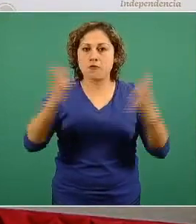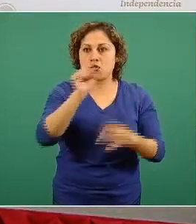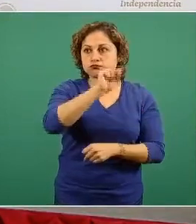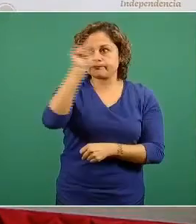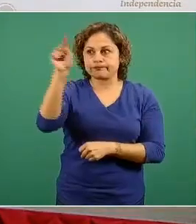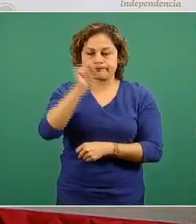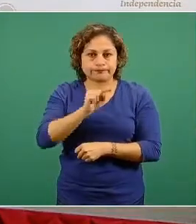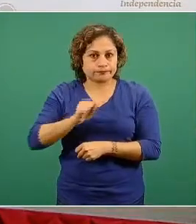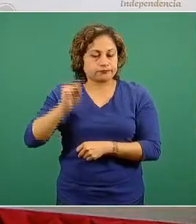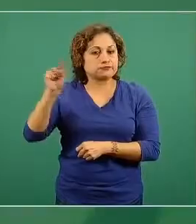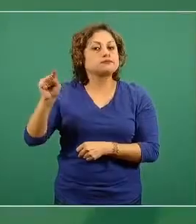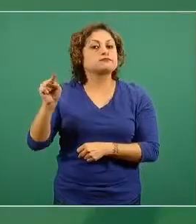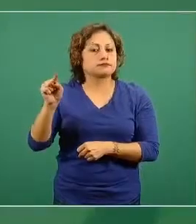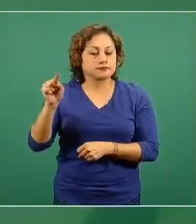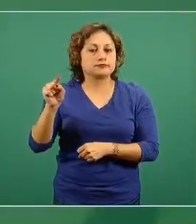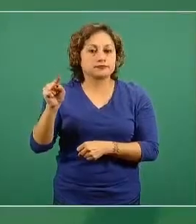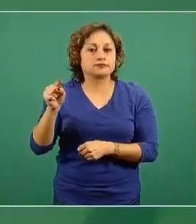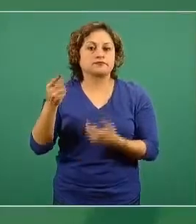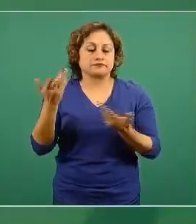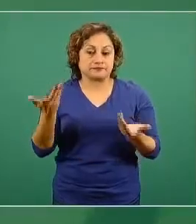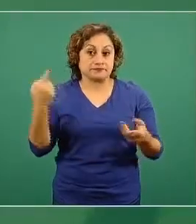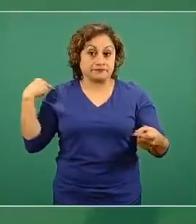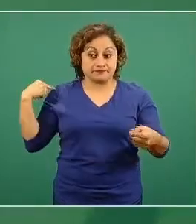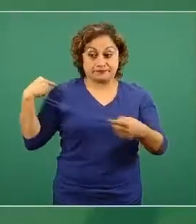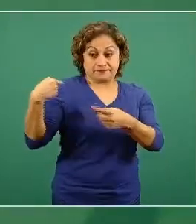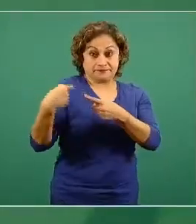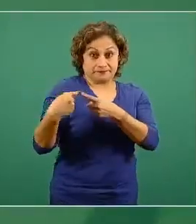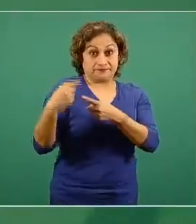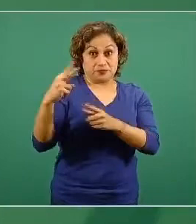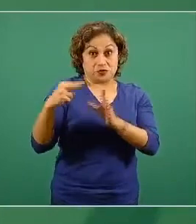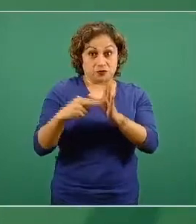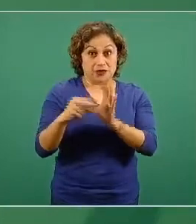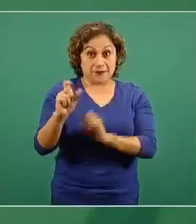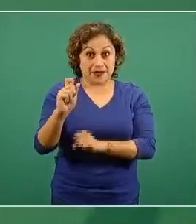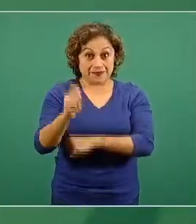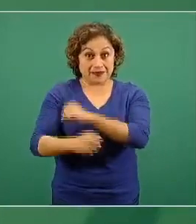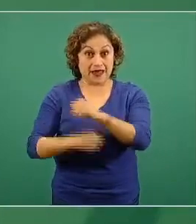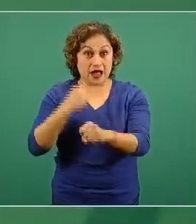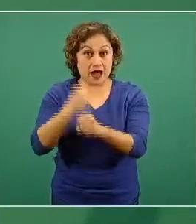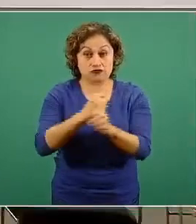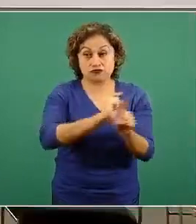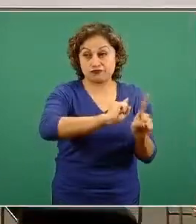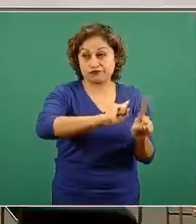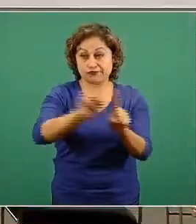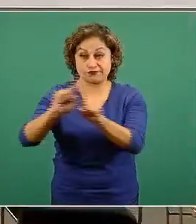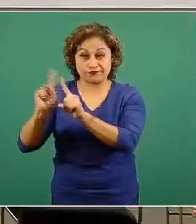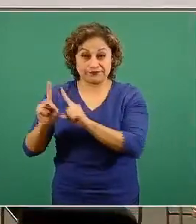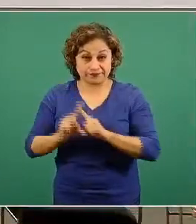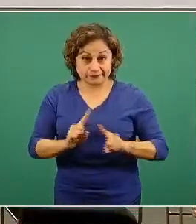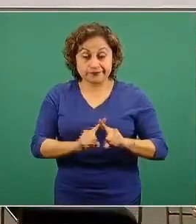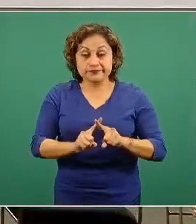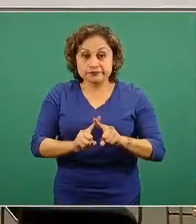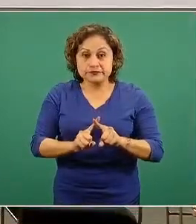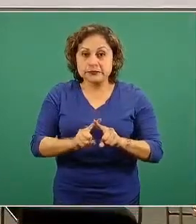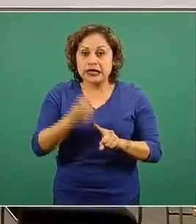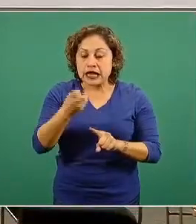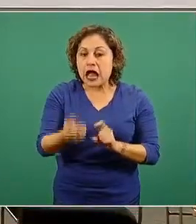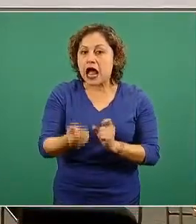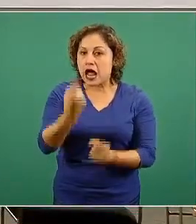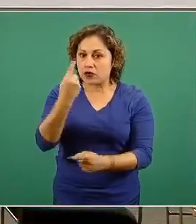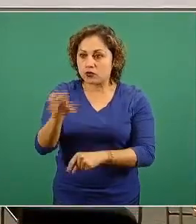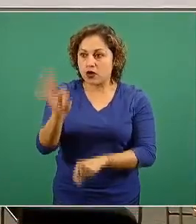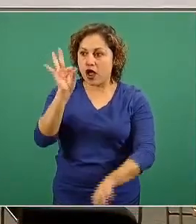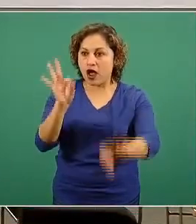diferentes variantes en relación a todo lo que ha sucedido el año pasado, y todas aquellas que son de interés se monitorean con